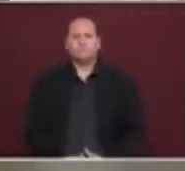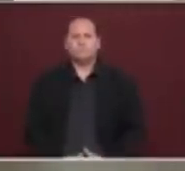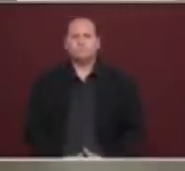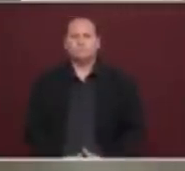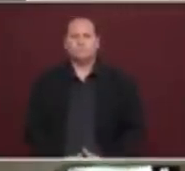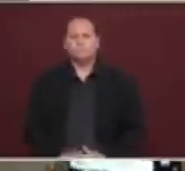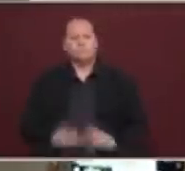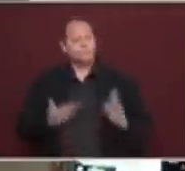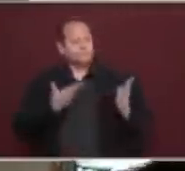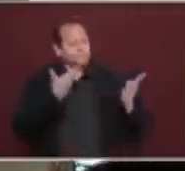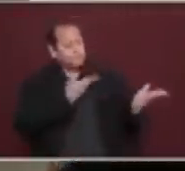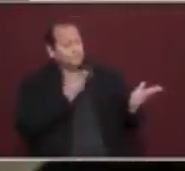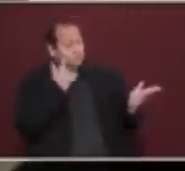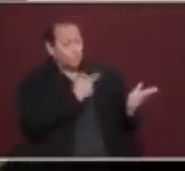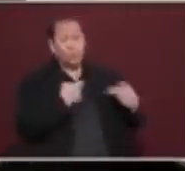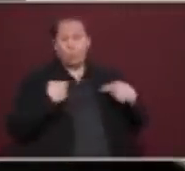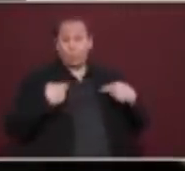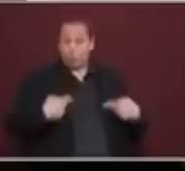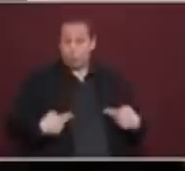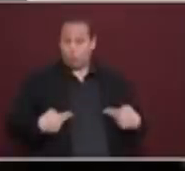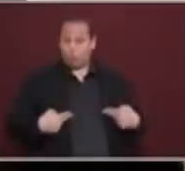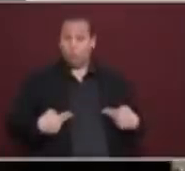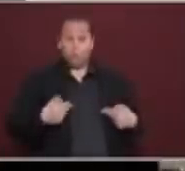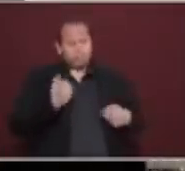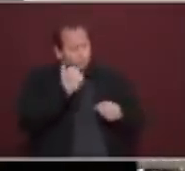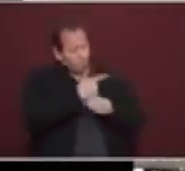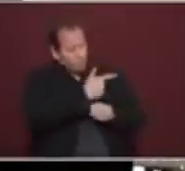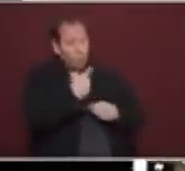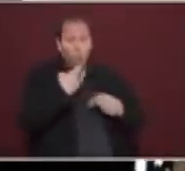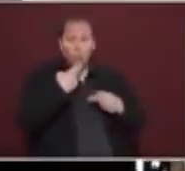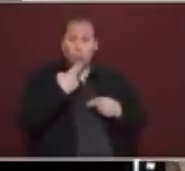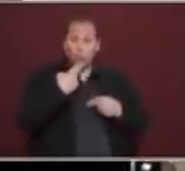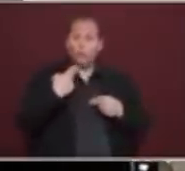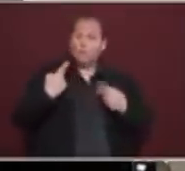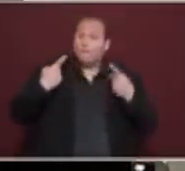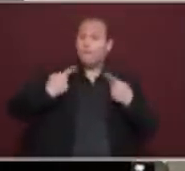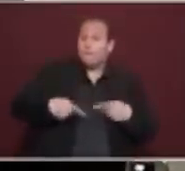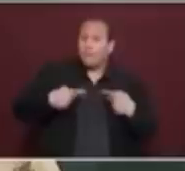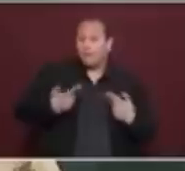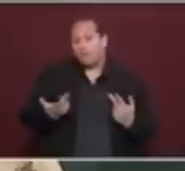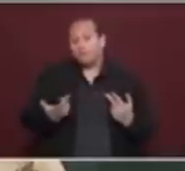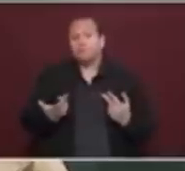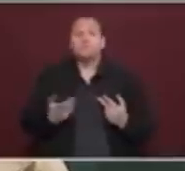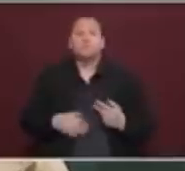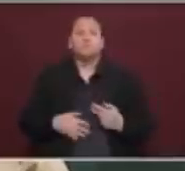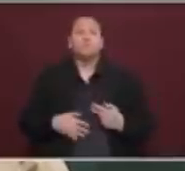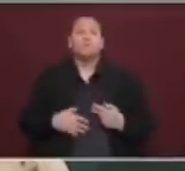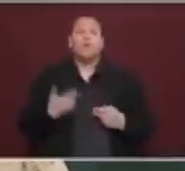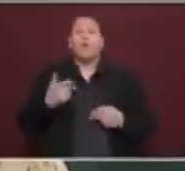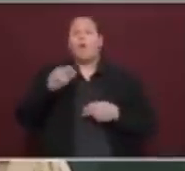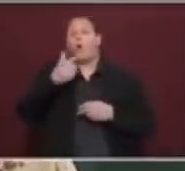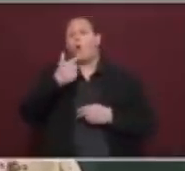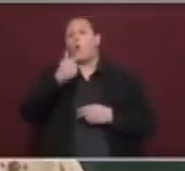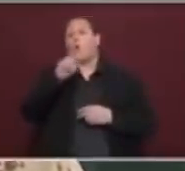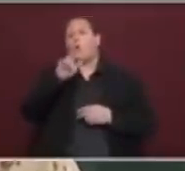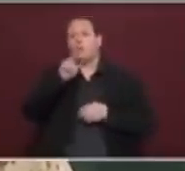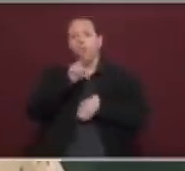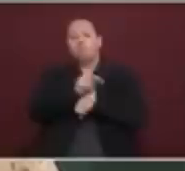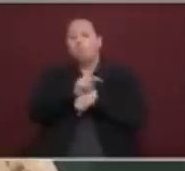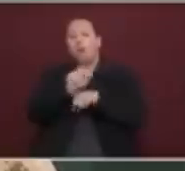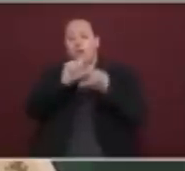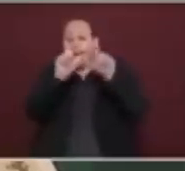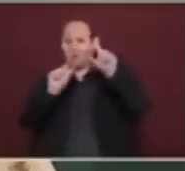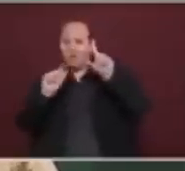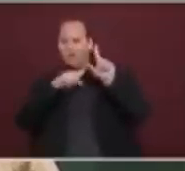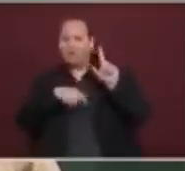esos son los uniformes que serán empleados por el personal que integrará la guardia nacional aquí en mi derecha